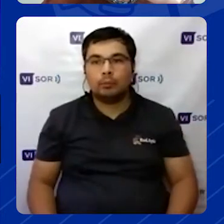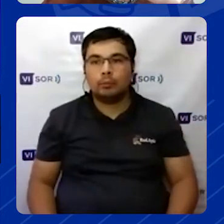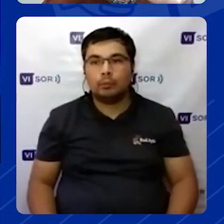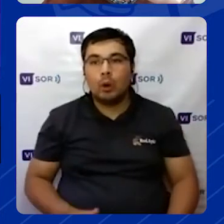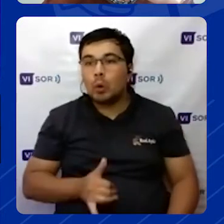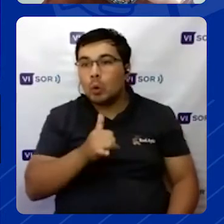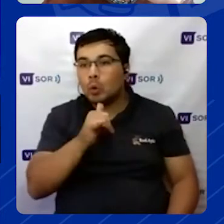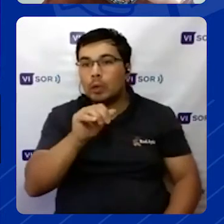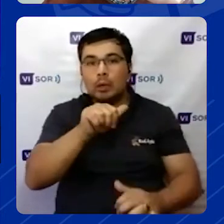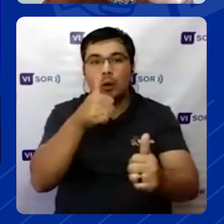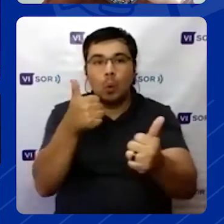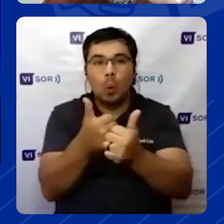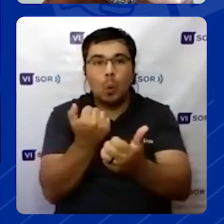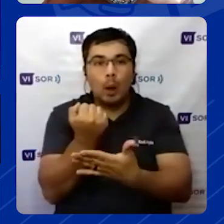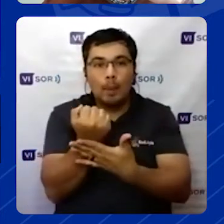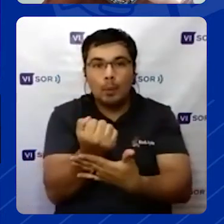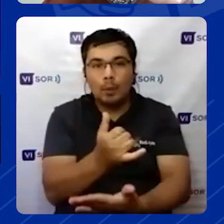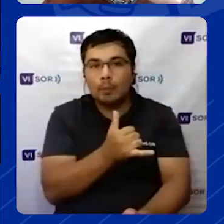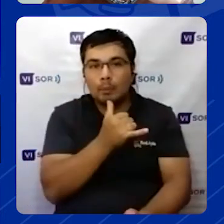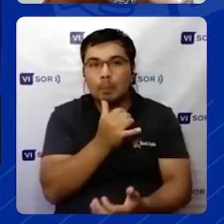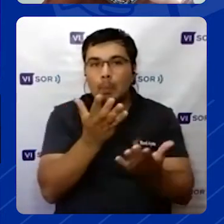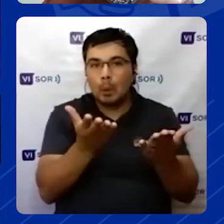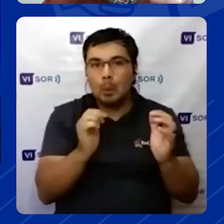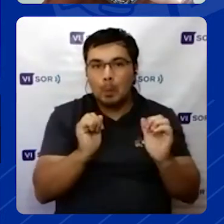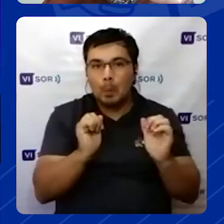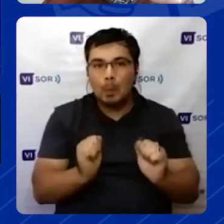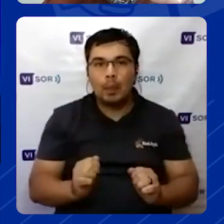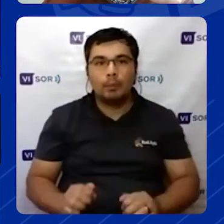pero algo por ese estilo.